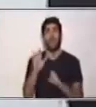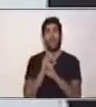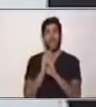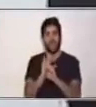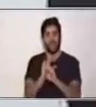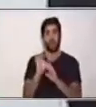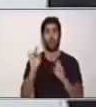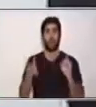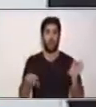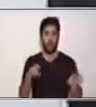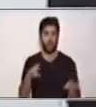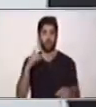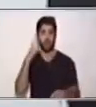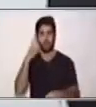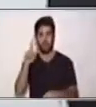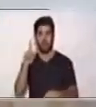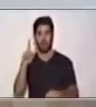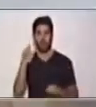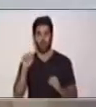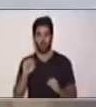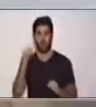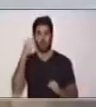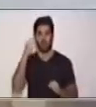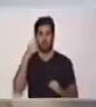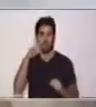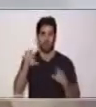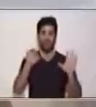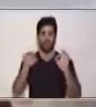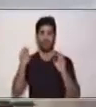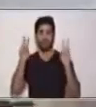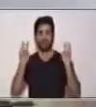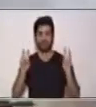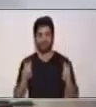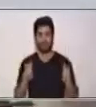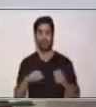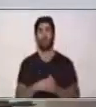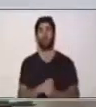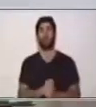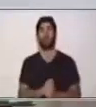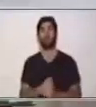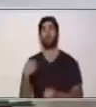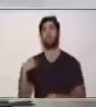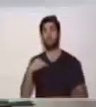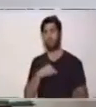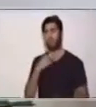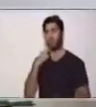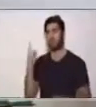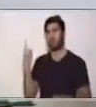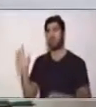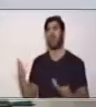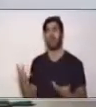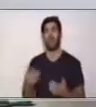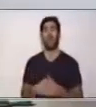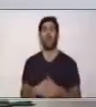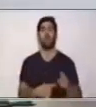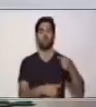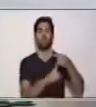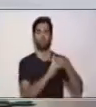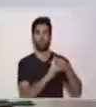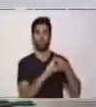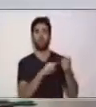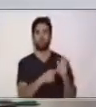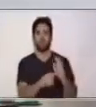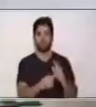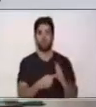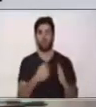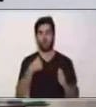ya directamente para ir entrando al tema. Entonces yo voy a decir en este caso, ya sé que es la suma,